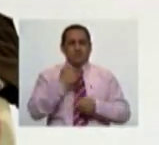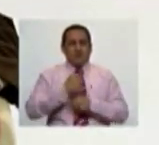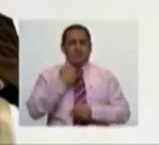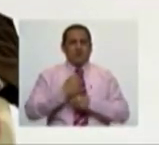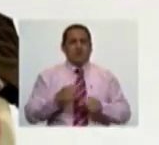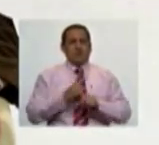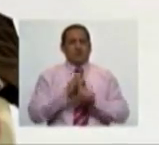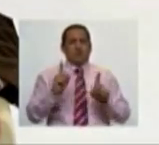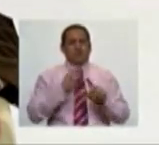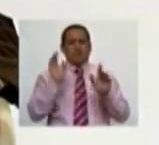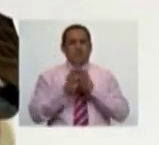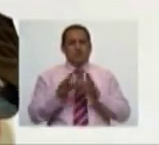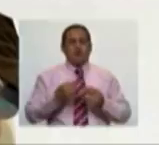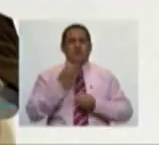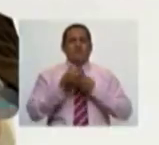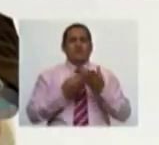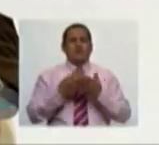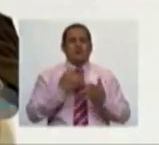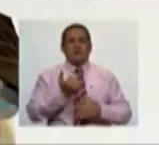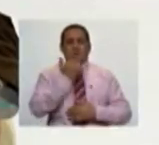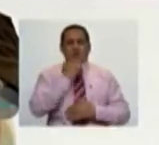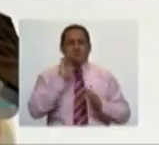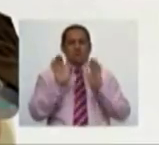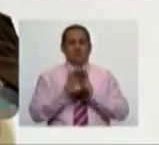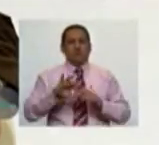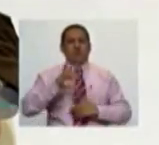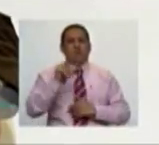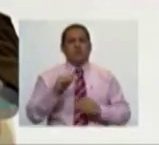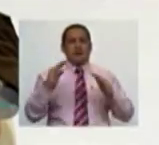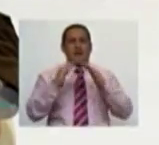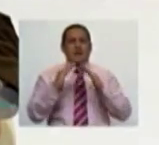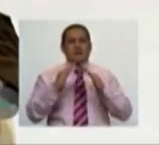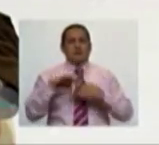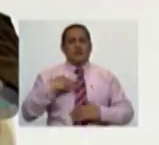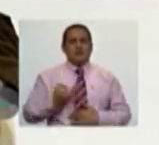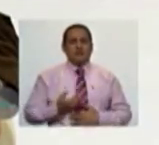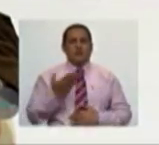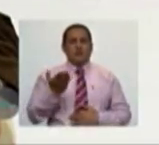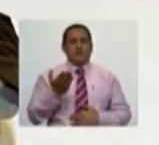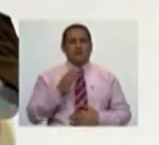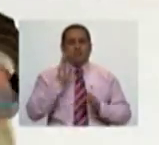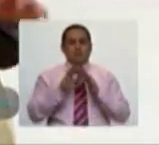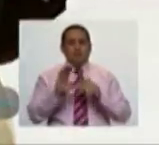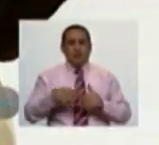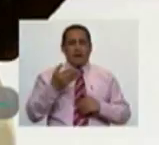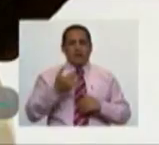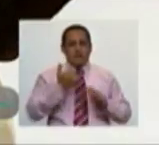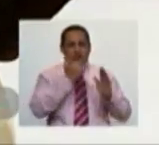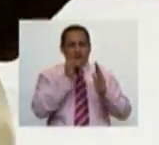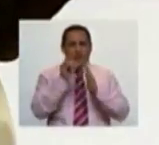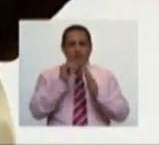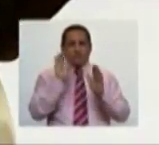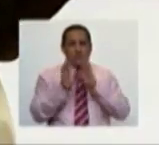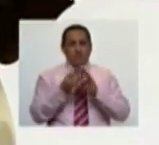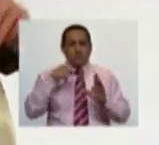en las tareas y no lamentar. ¿Qué pasa si asaltan la vivienda de la señora? Si hay una cámara